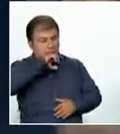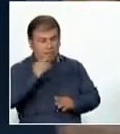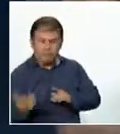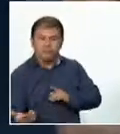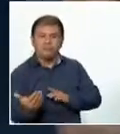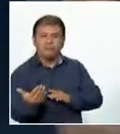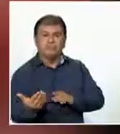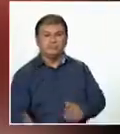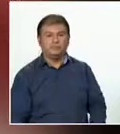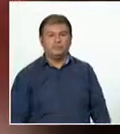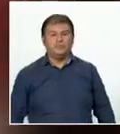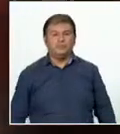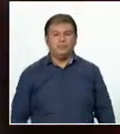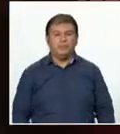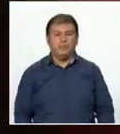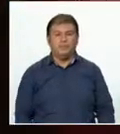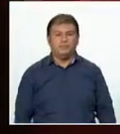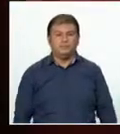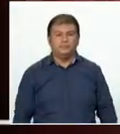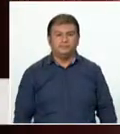estar.